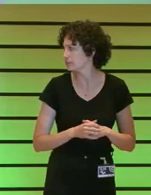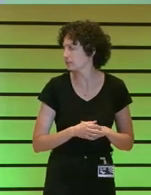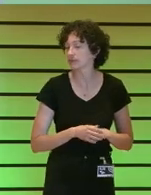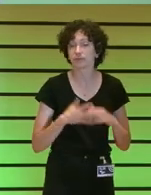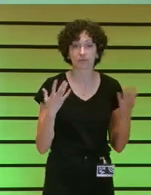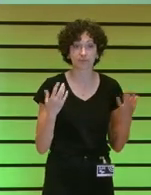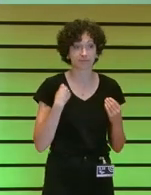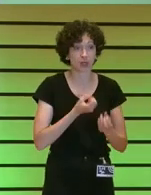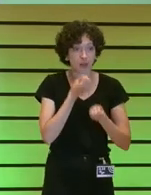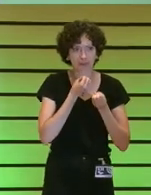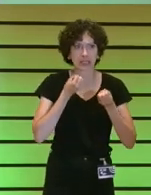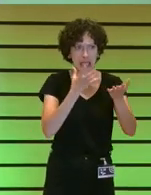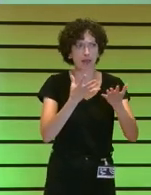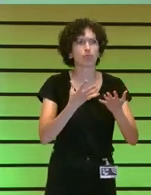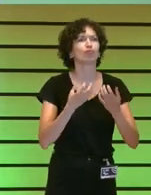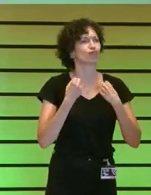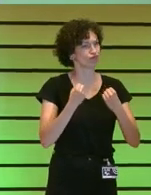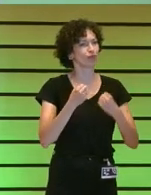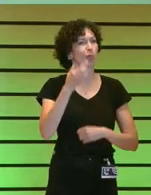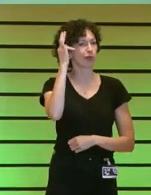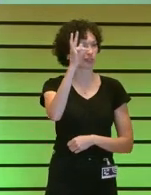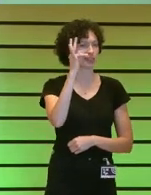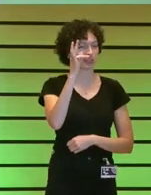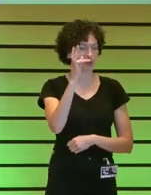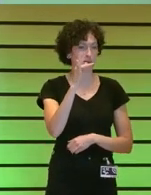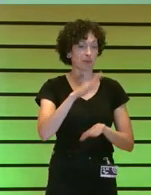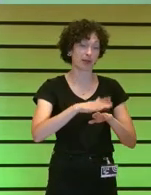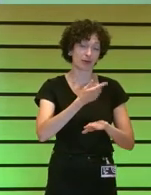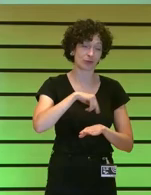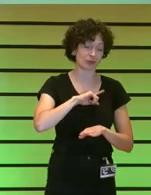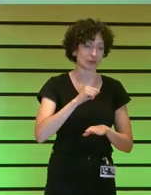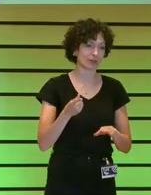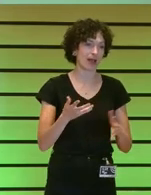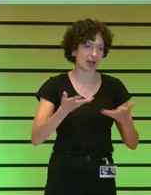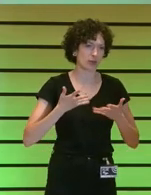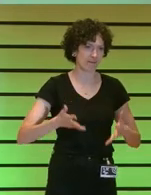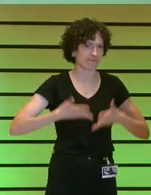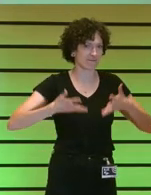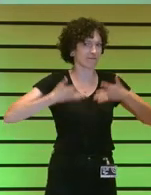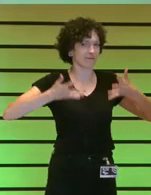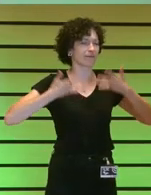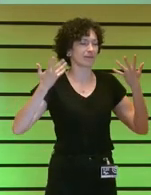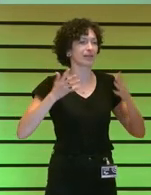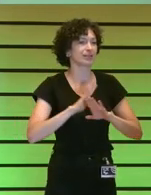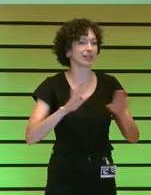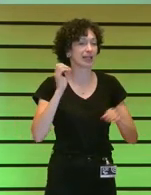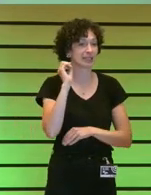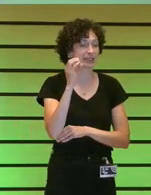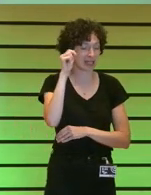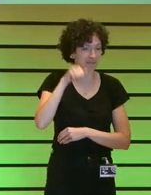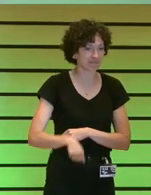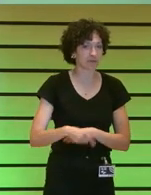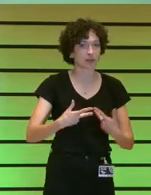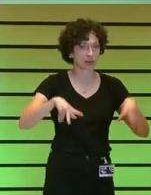con este mensaje tan potente tan positivo y que para nosotros sin duda alguna es un revulsivo finalizamos La charla de hoy